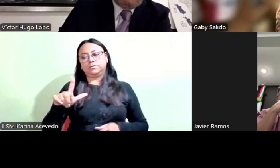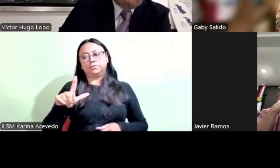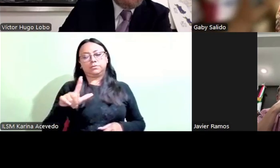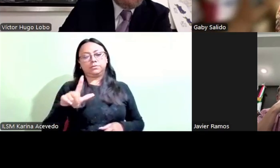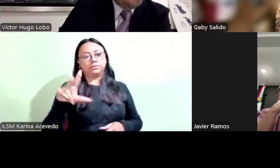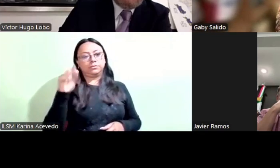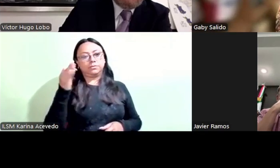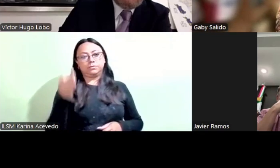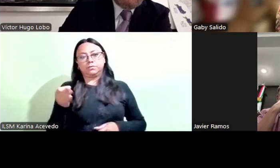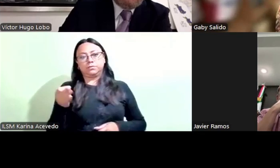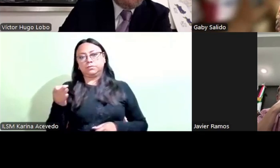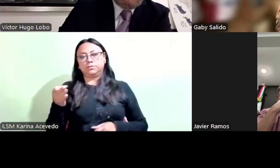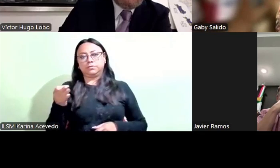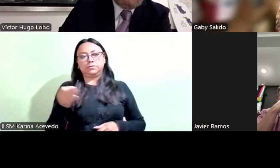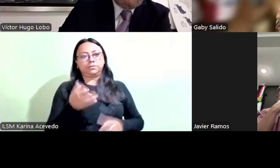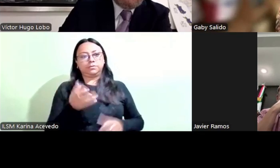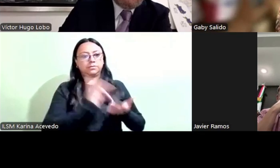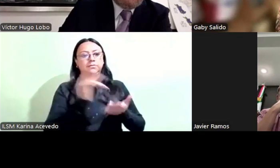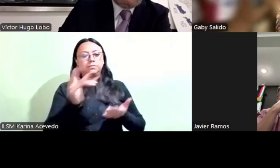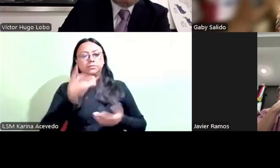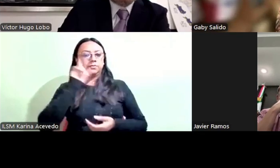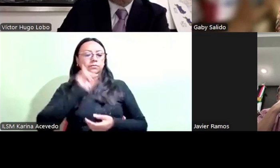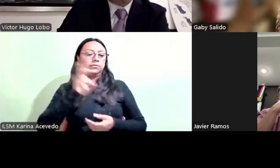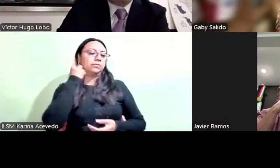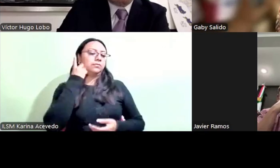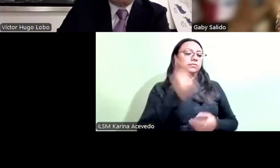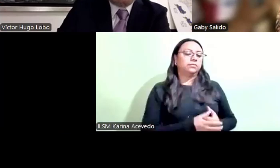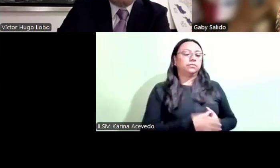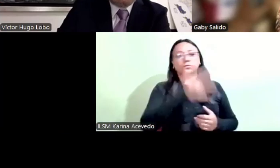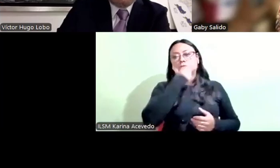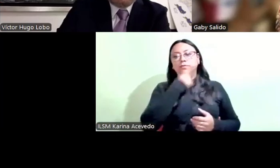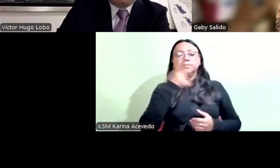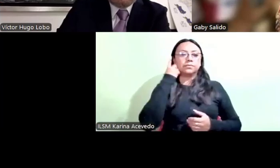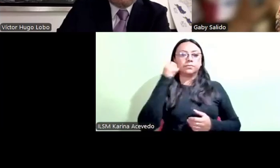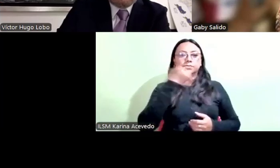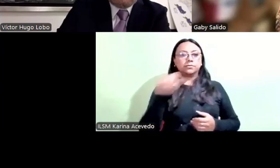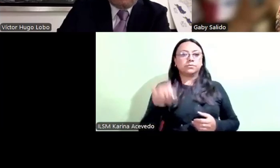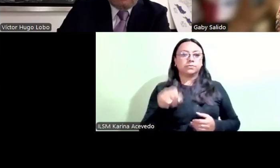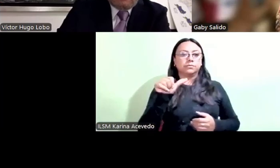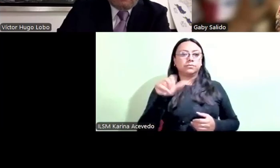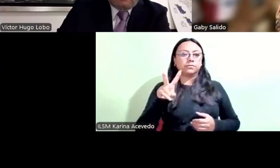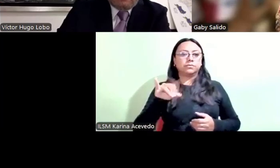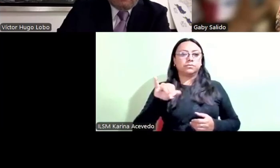en contra. Gracias, diputada. Diputado Javier Ramos Franco.